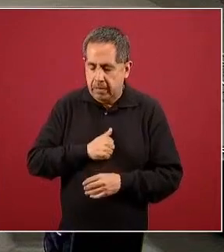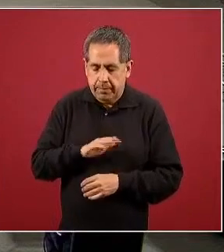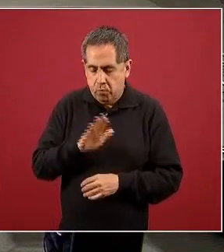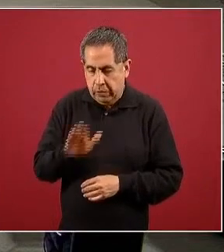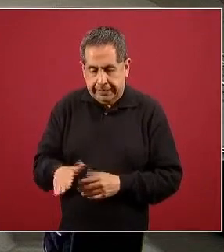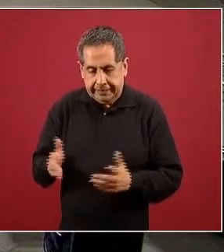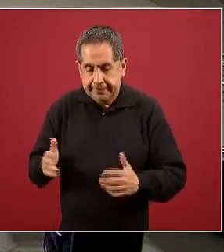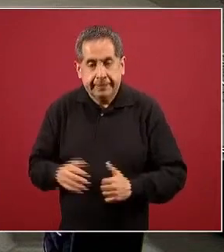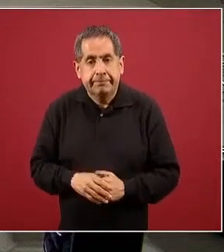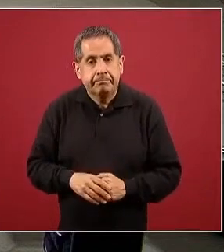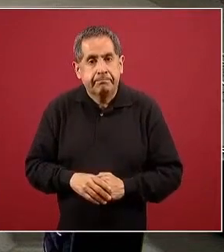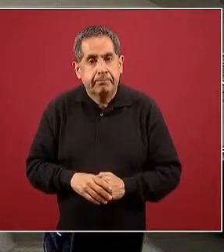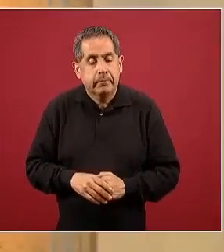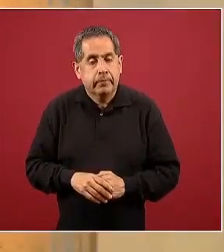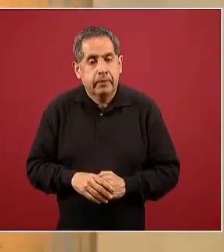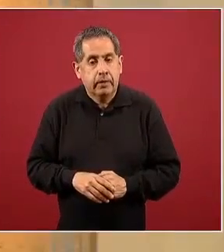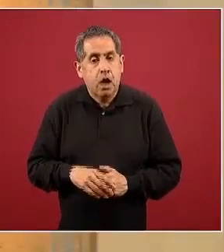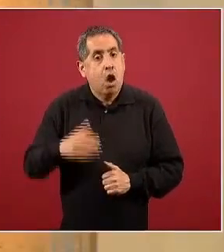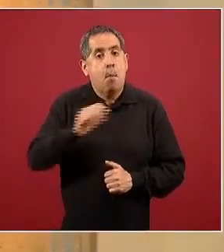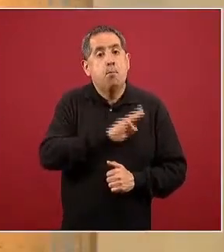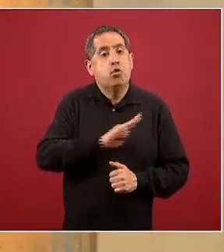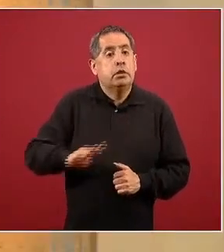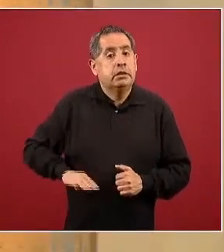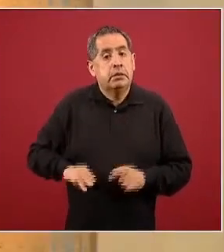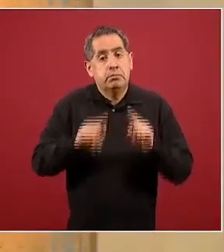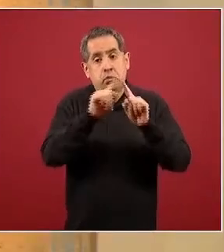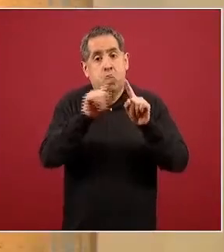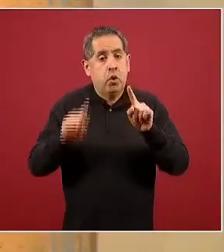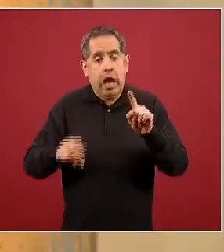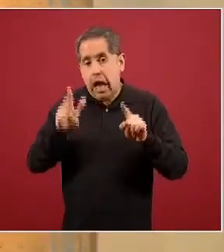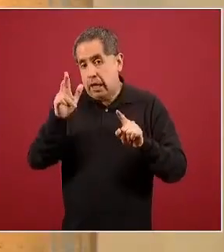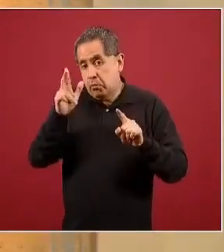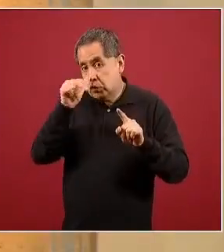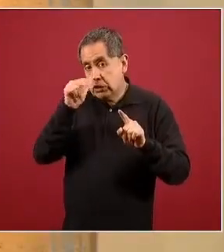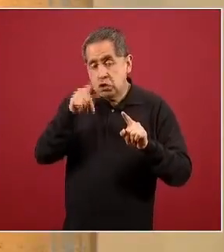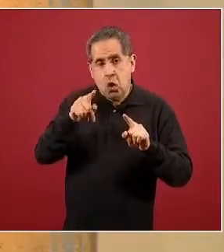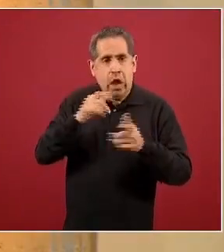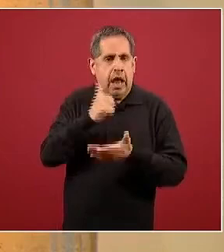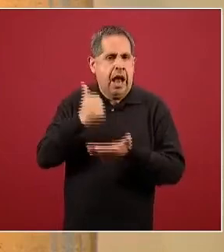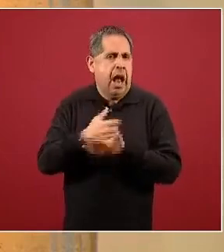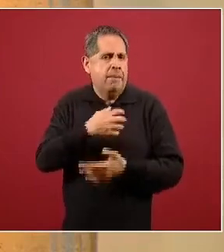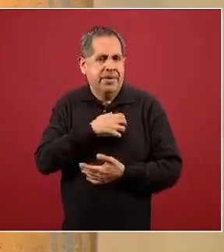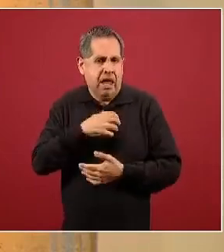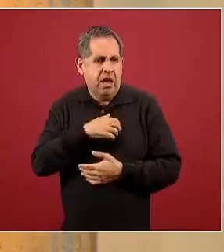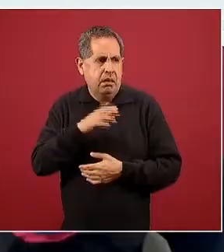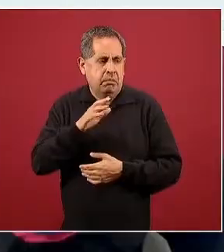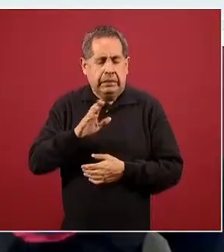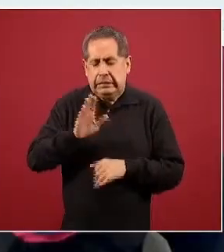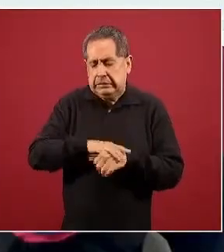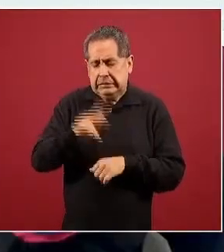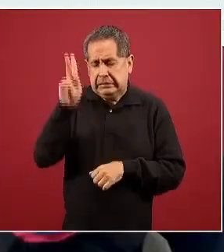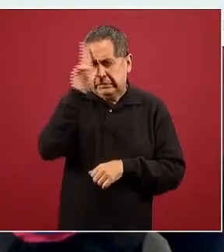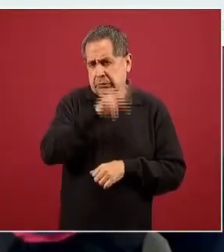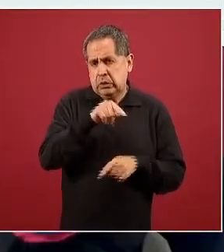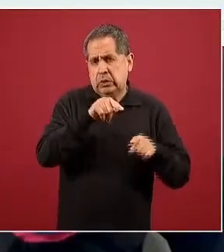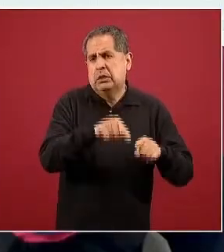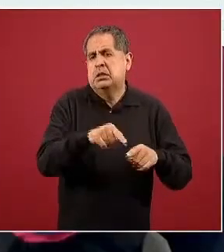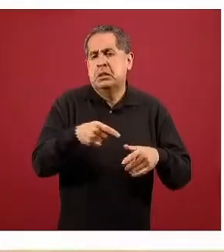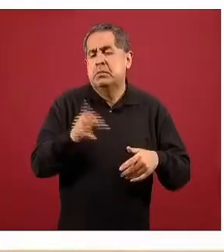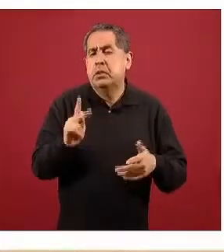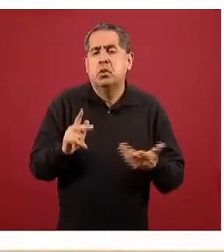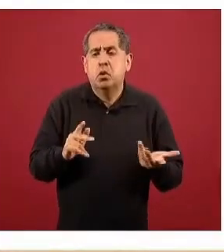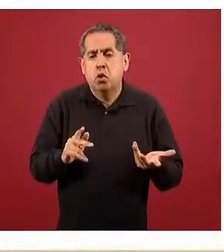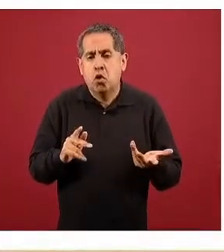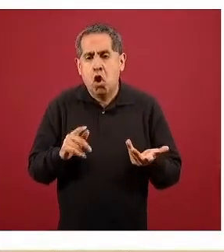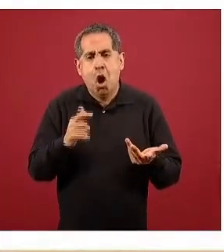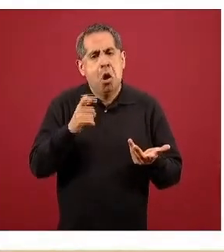defunciones. Por el municipio también, el municipio de Hermosillo, la capital, la más afectada, pero con